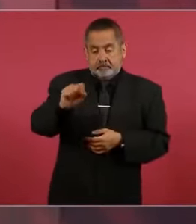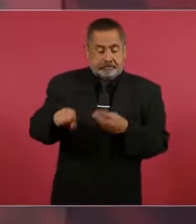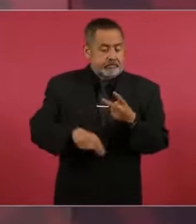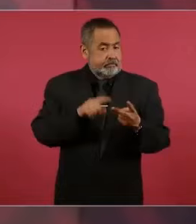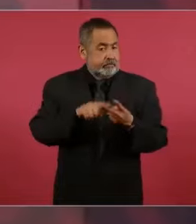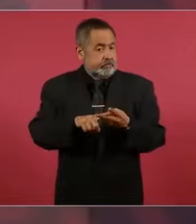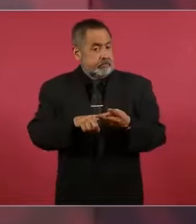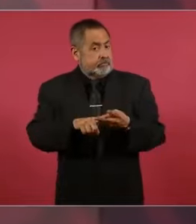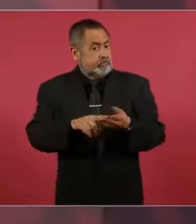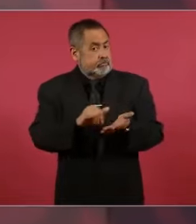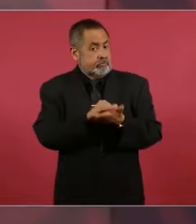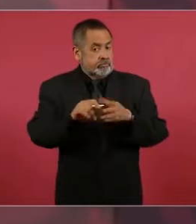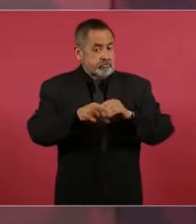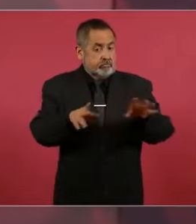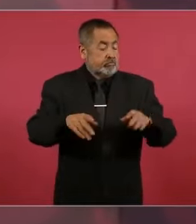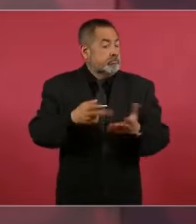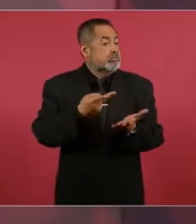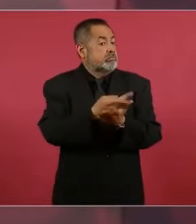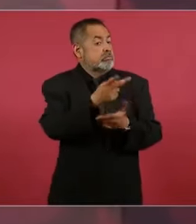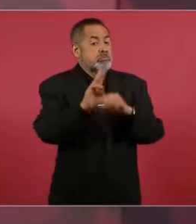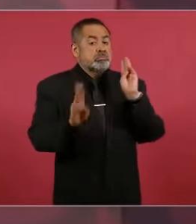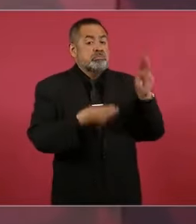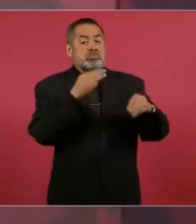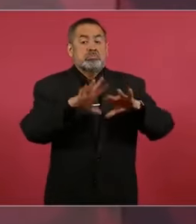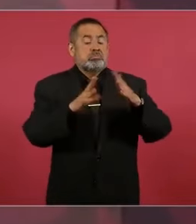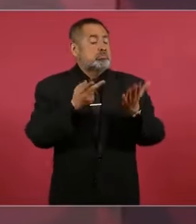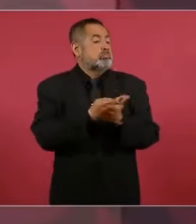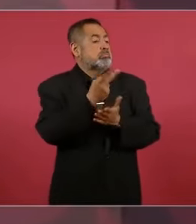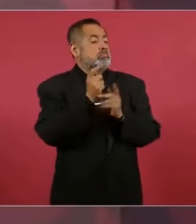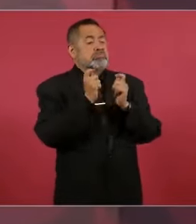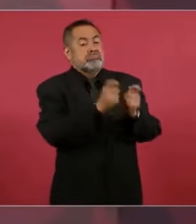premio de periodismo mundial